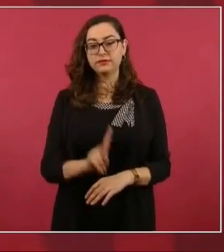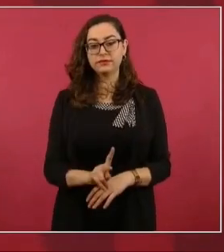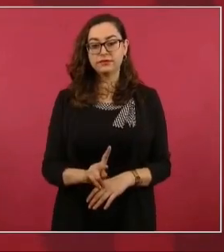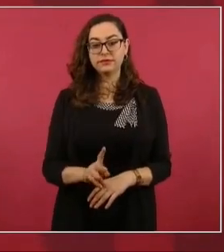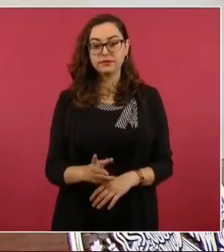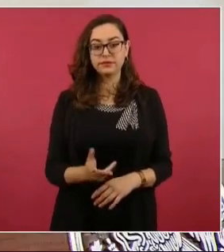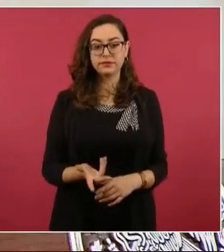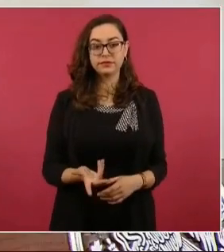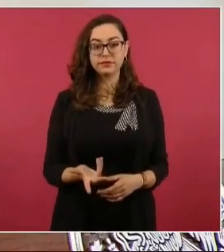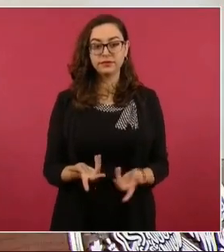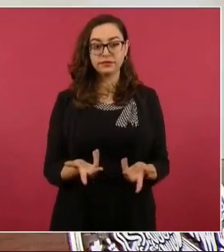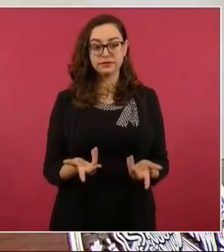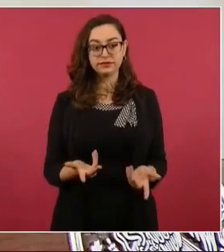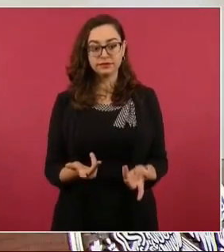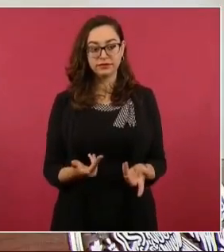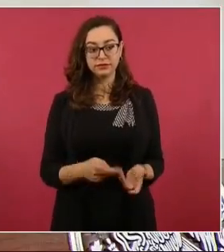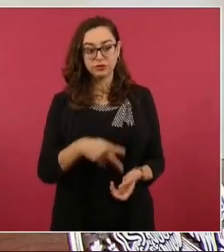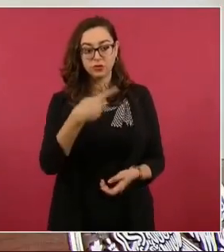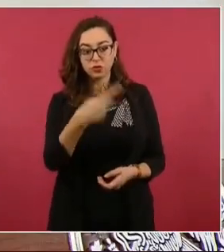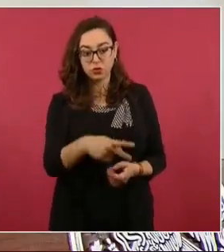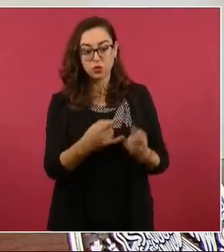darle la espalda,